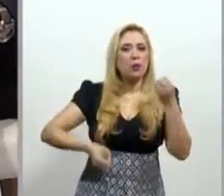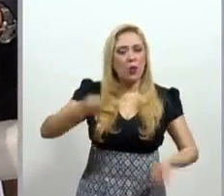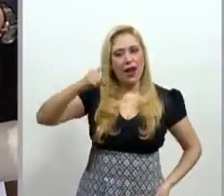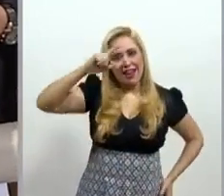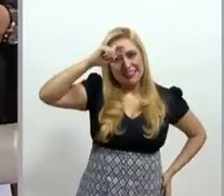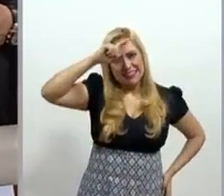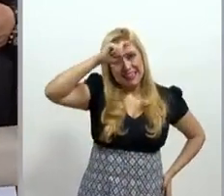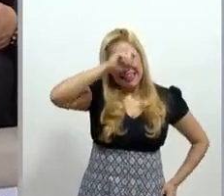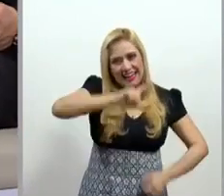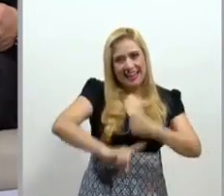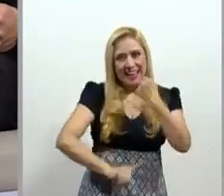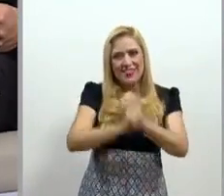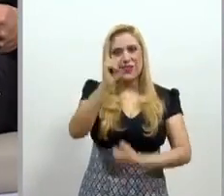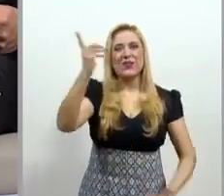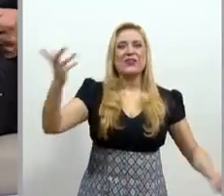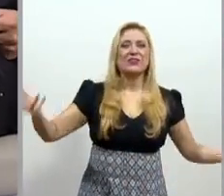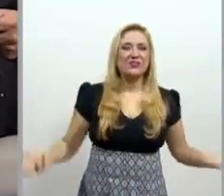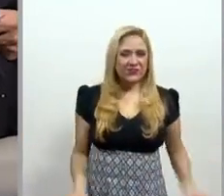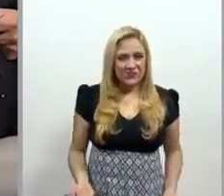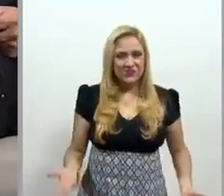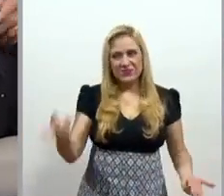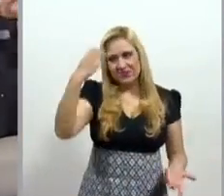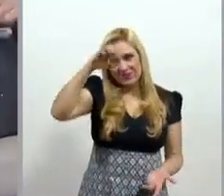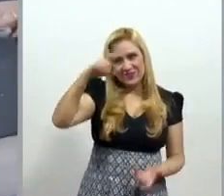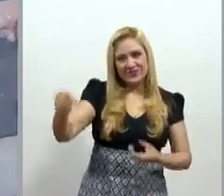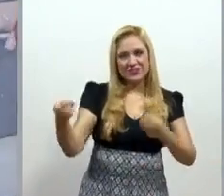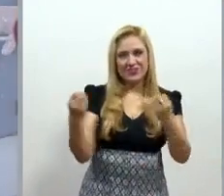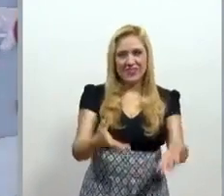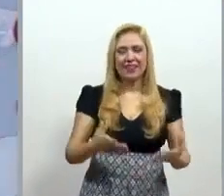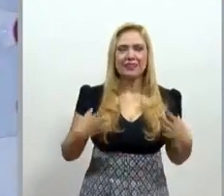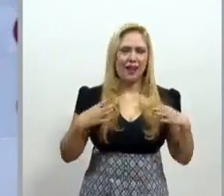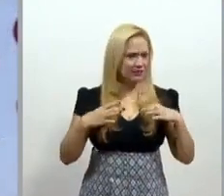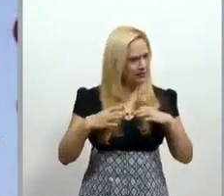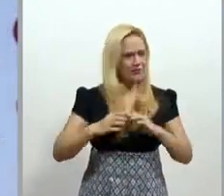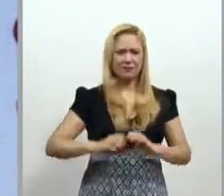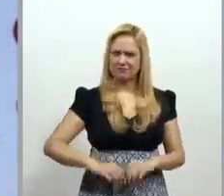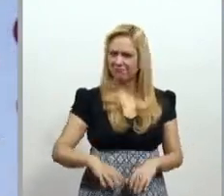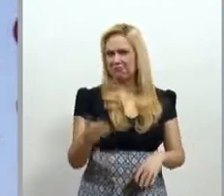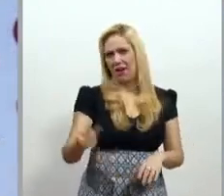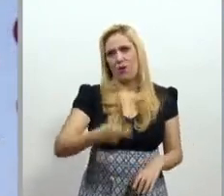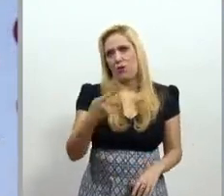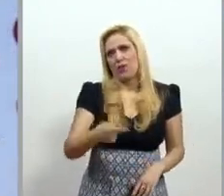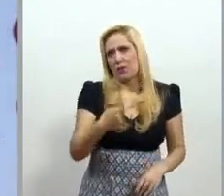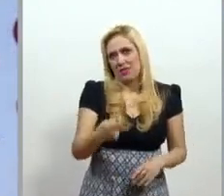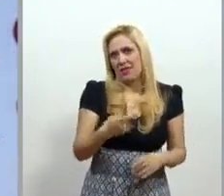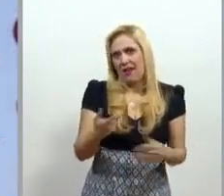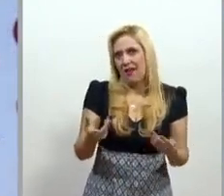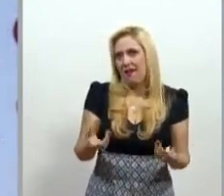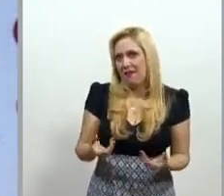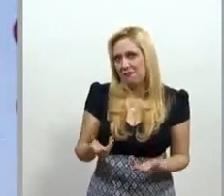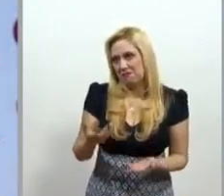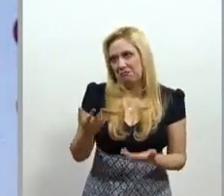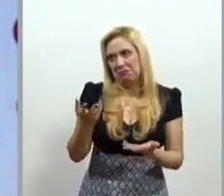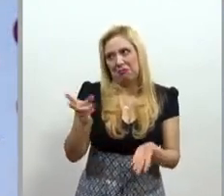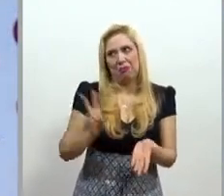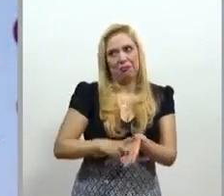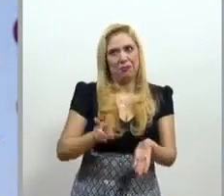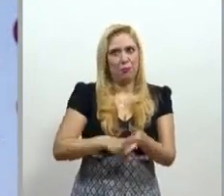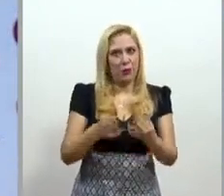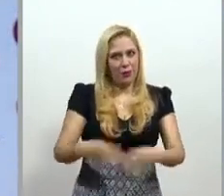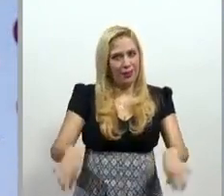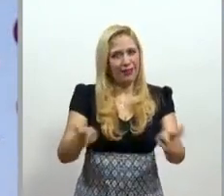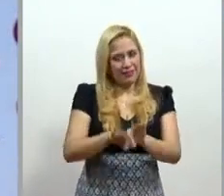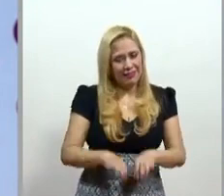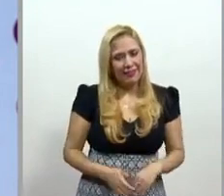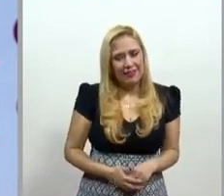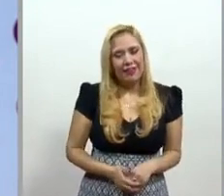creo que pues con tu experiencia nos puedes dar muy buena opinión. No, claro, creo esa es una gran pregunta porque lo decía Eduardo muy bien y Lina, el